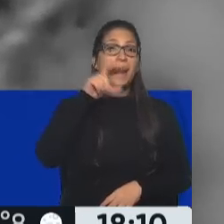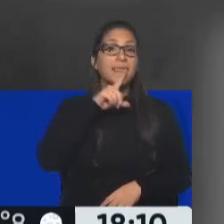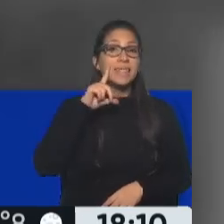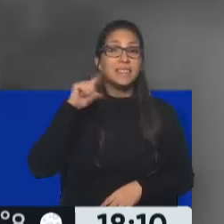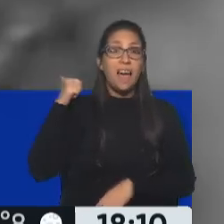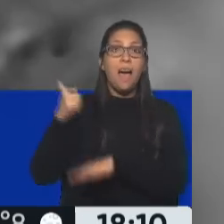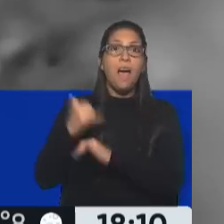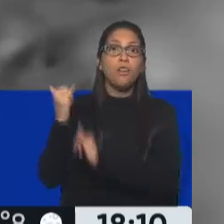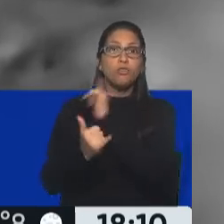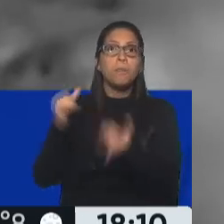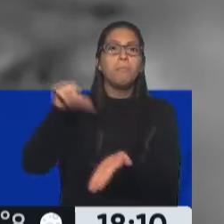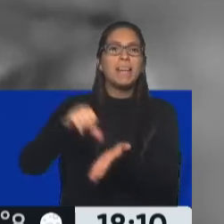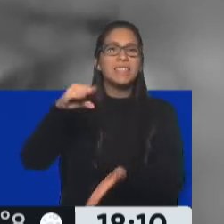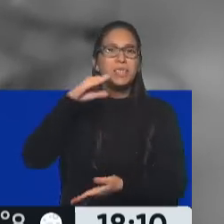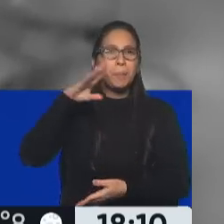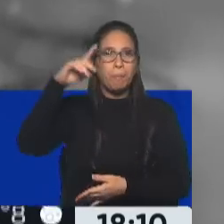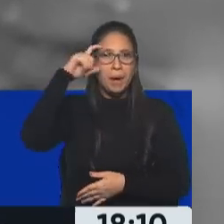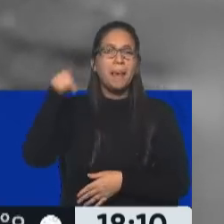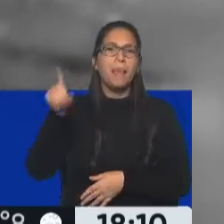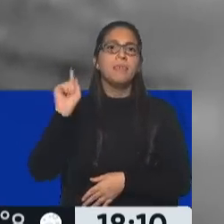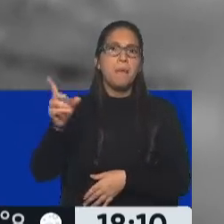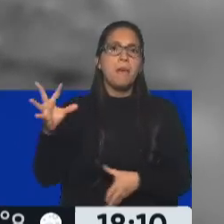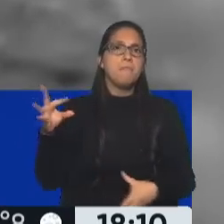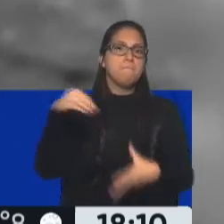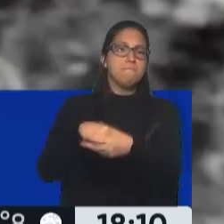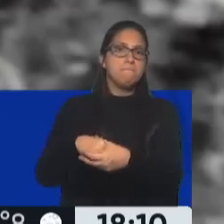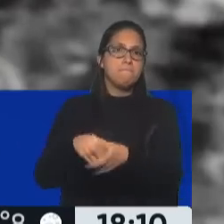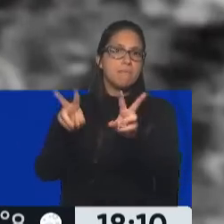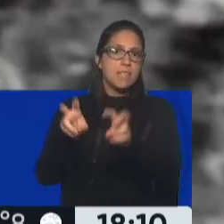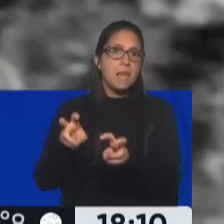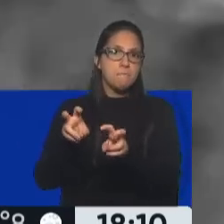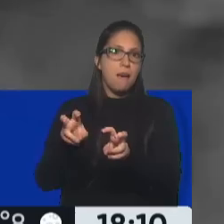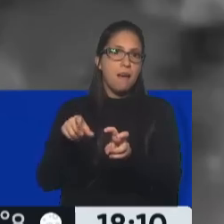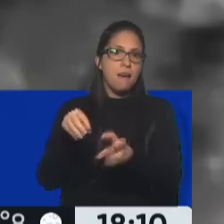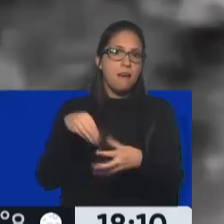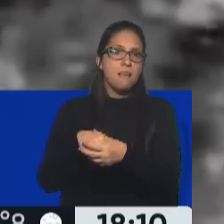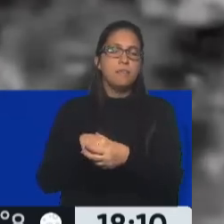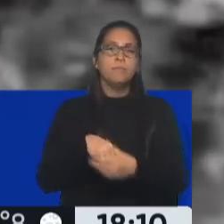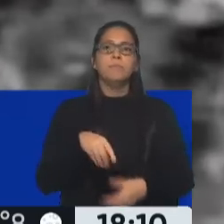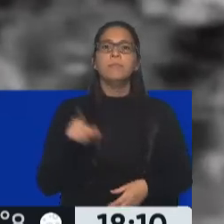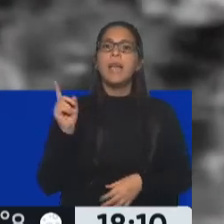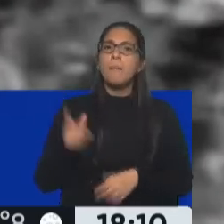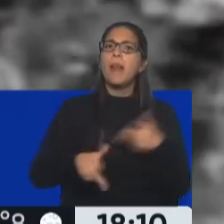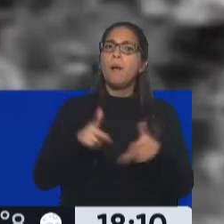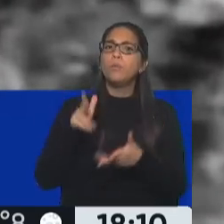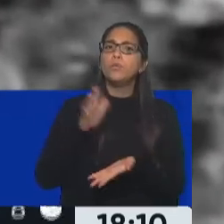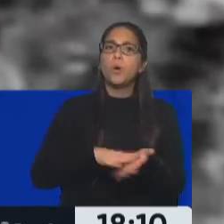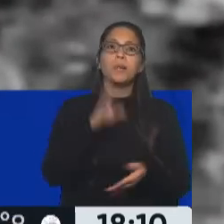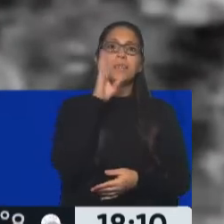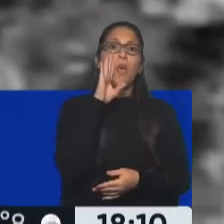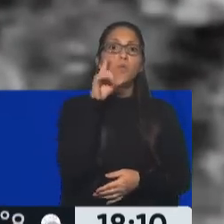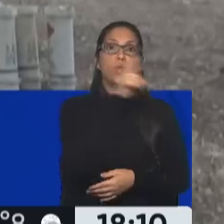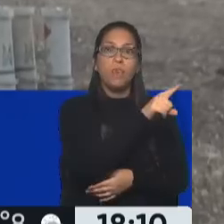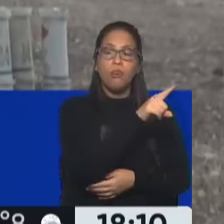ponía a Chipre como parte también de la agenda periodística para hablar de esta situación. También Leticia hablaba de Estados Unidos.